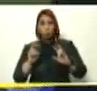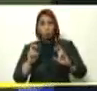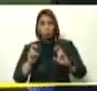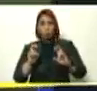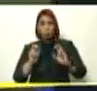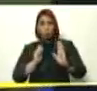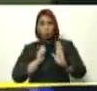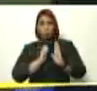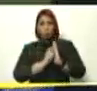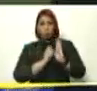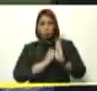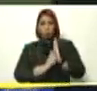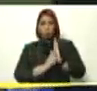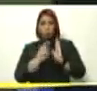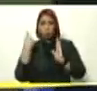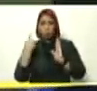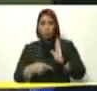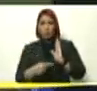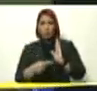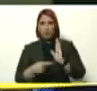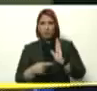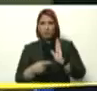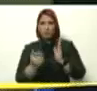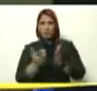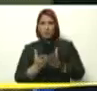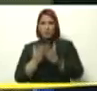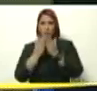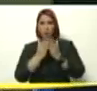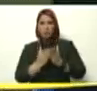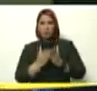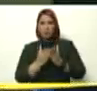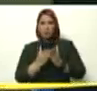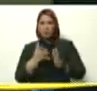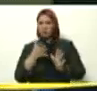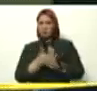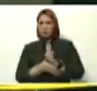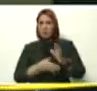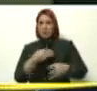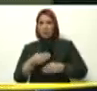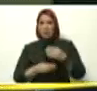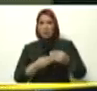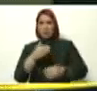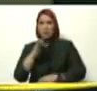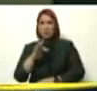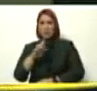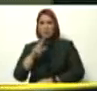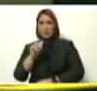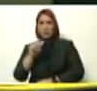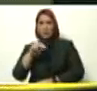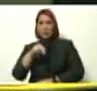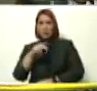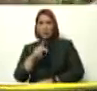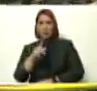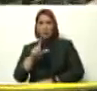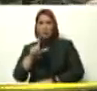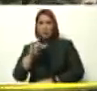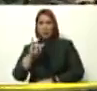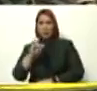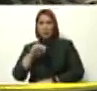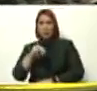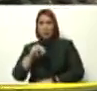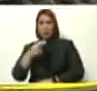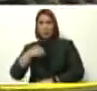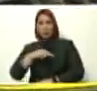Anota ahí, Mar, que vamos a estudiar qué es lo que hace Franklin para